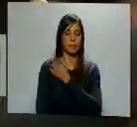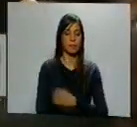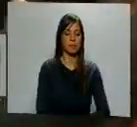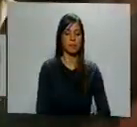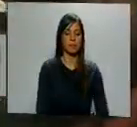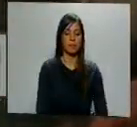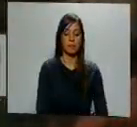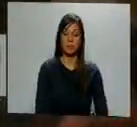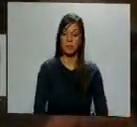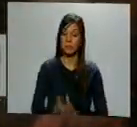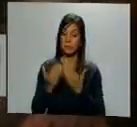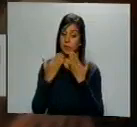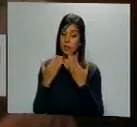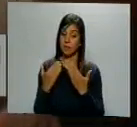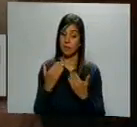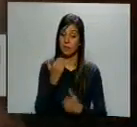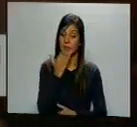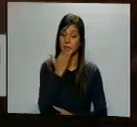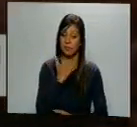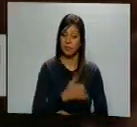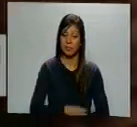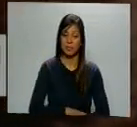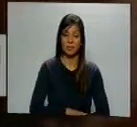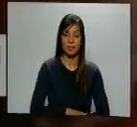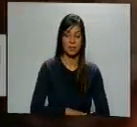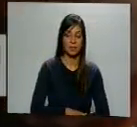Ah, gracias, camarada.